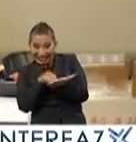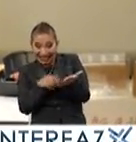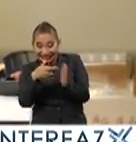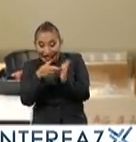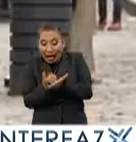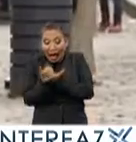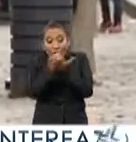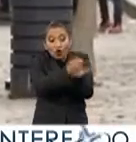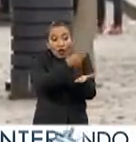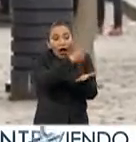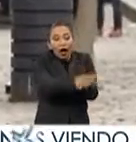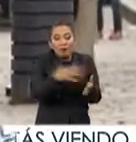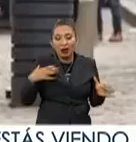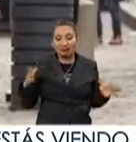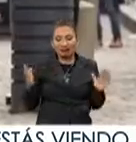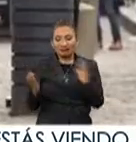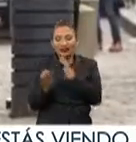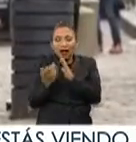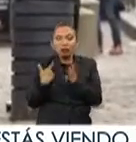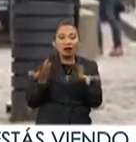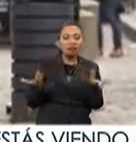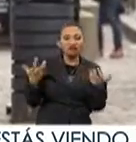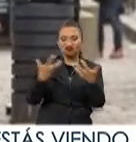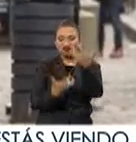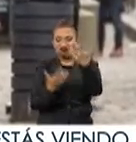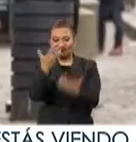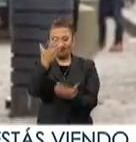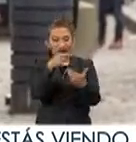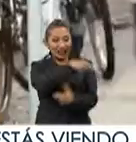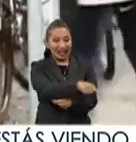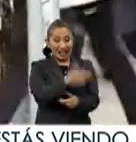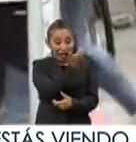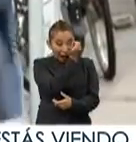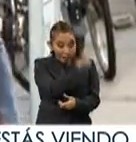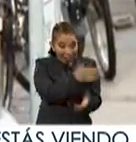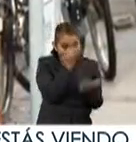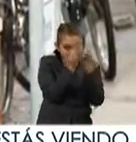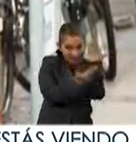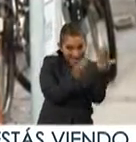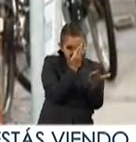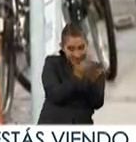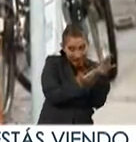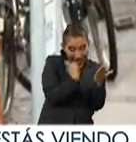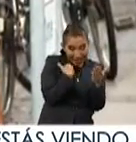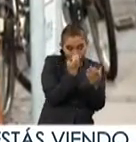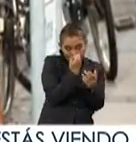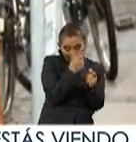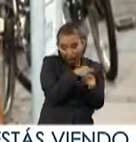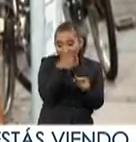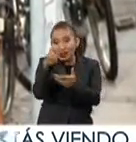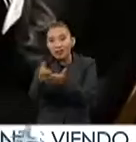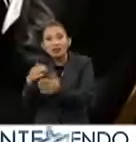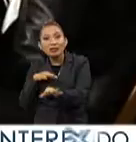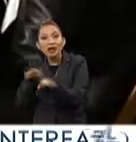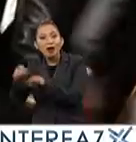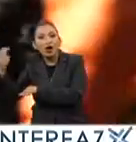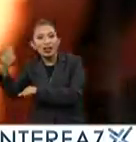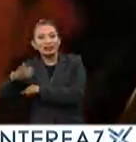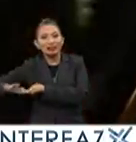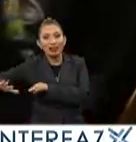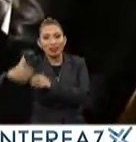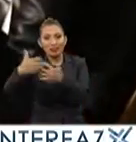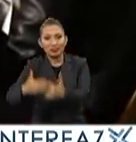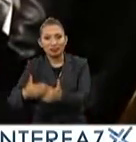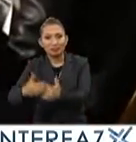medidas contribuyen a cerrar la brecha de incompatibilidad entre las habilidades adquiridas en la academia y aquellas requeridas por